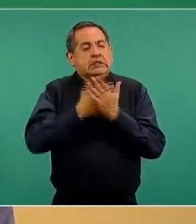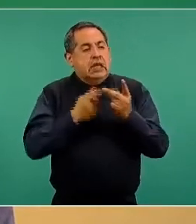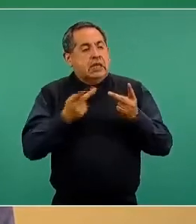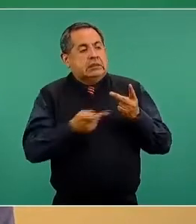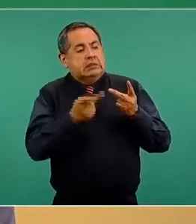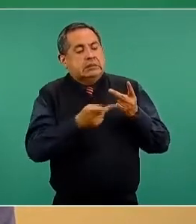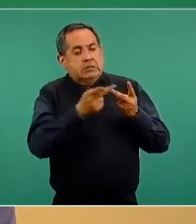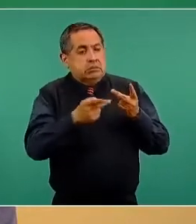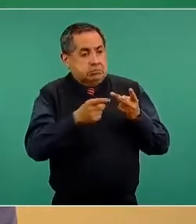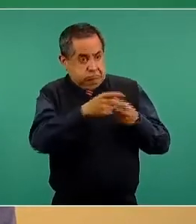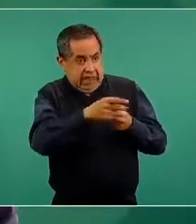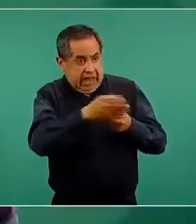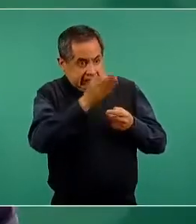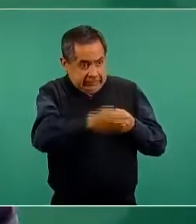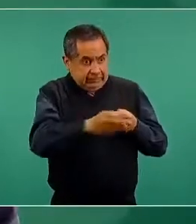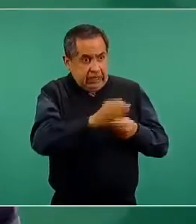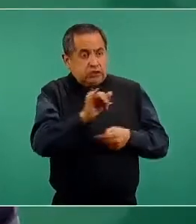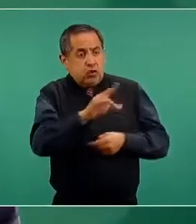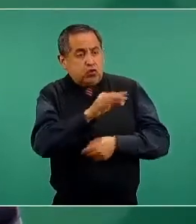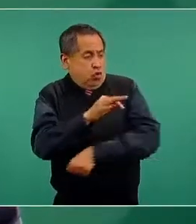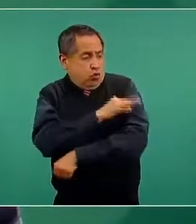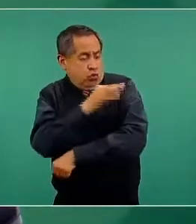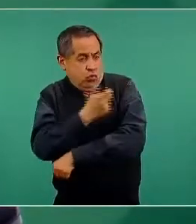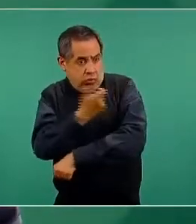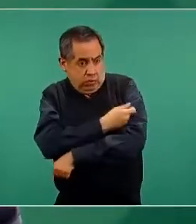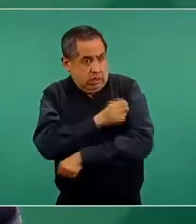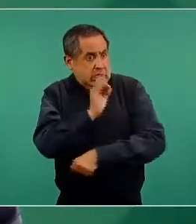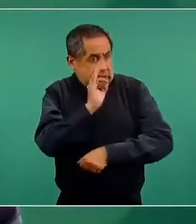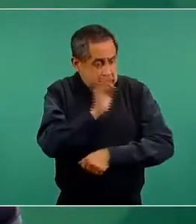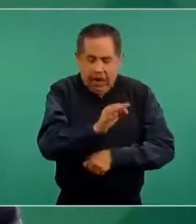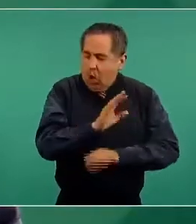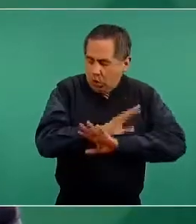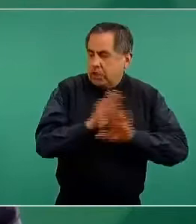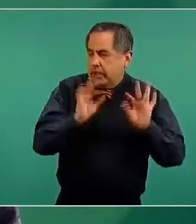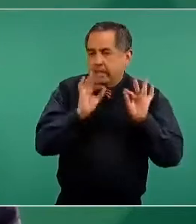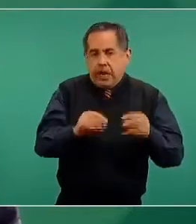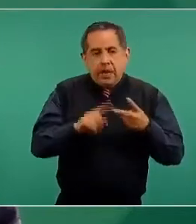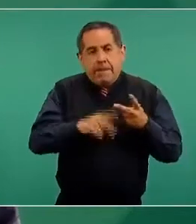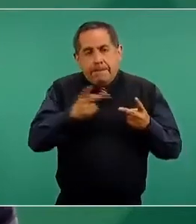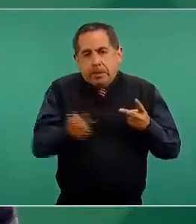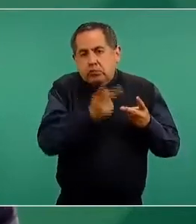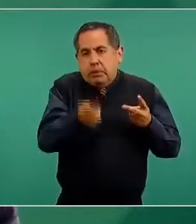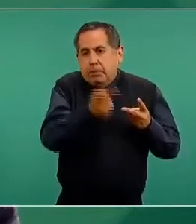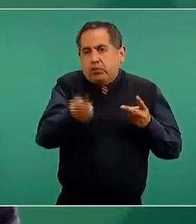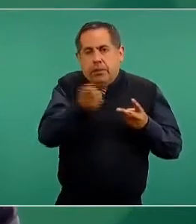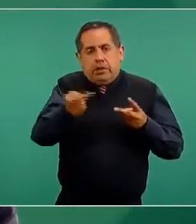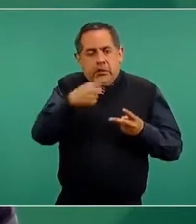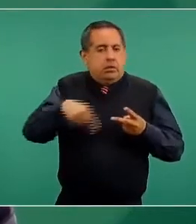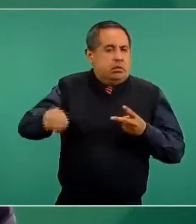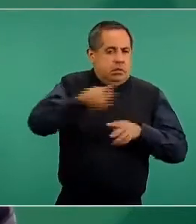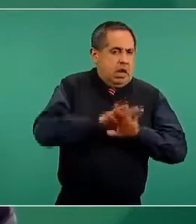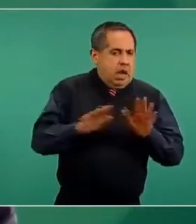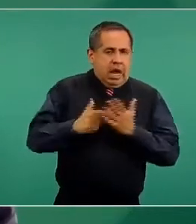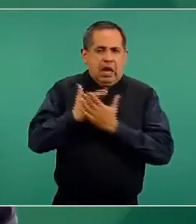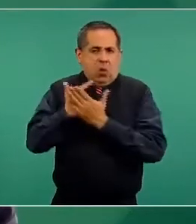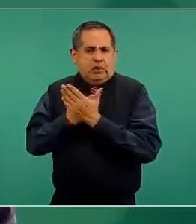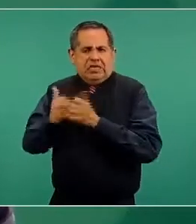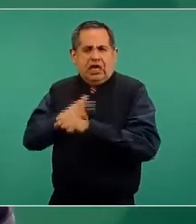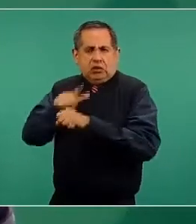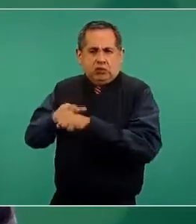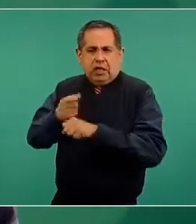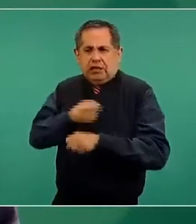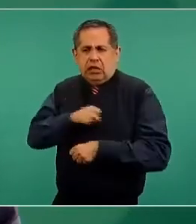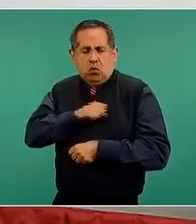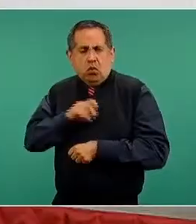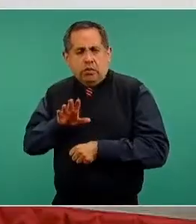de aceptación de la vacuna. Tenemos ya algunos otros elementos que provienen de la propia Encuesta Nacional de Salud y Nutrición, en